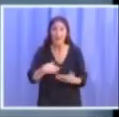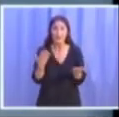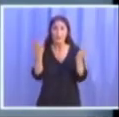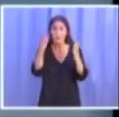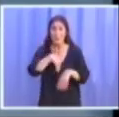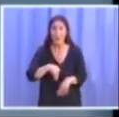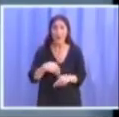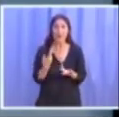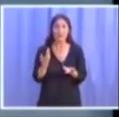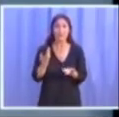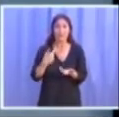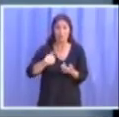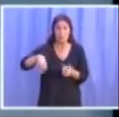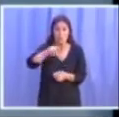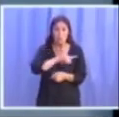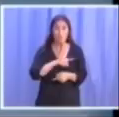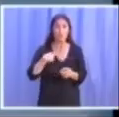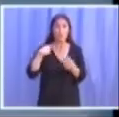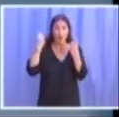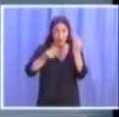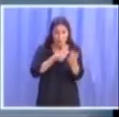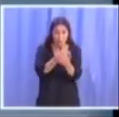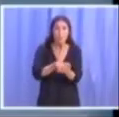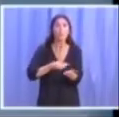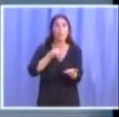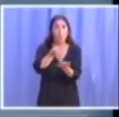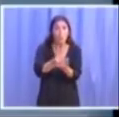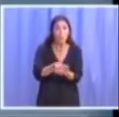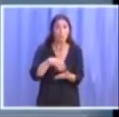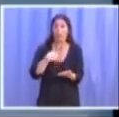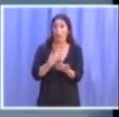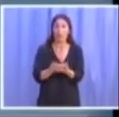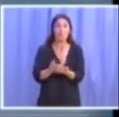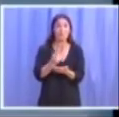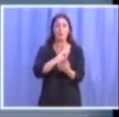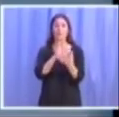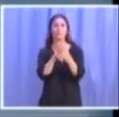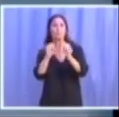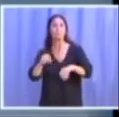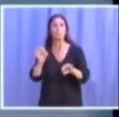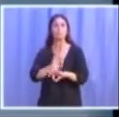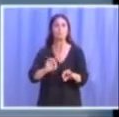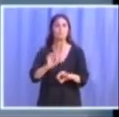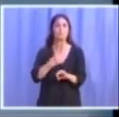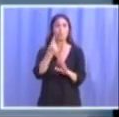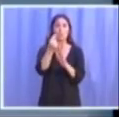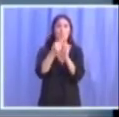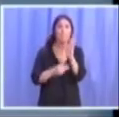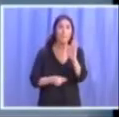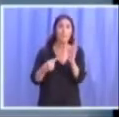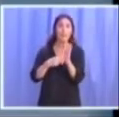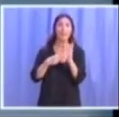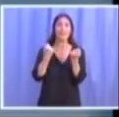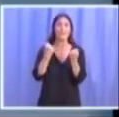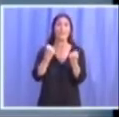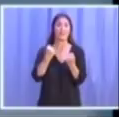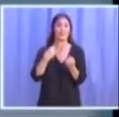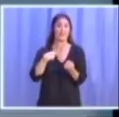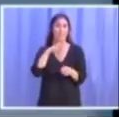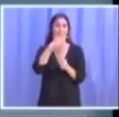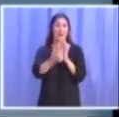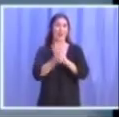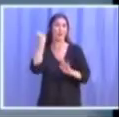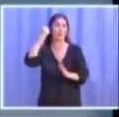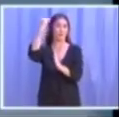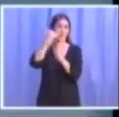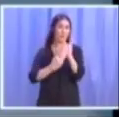ni nos lo dieron a los grupos y nosotros hicimos propuestas, claro que sí, que ni siquiera consideraron. Le voy a decir solo una, medidas de eficiencia energética para poder reducir la